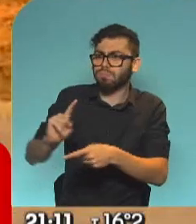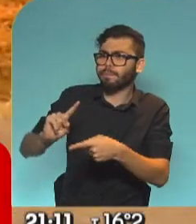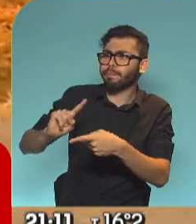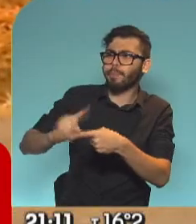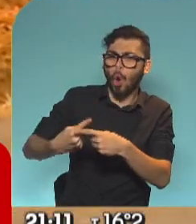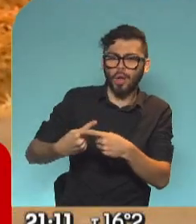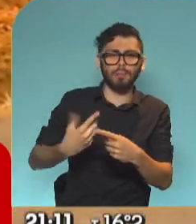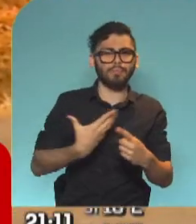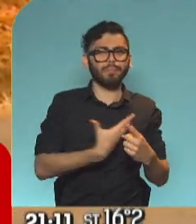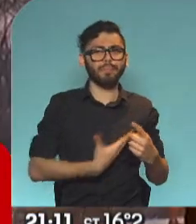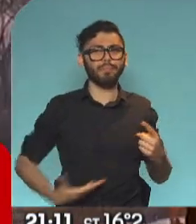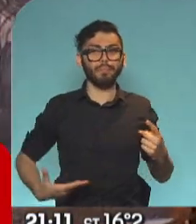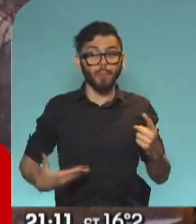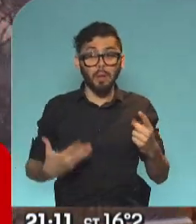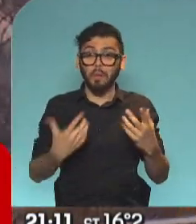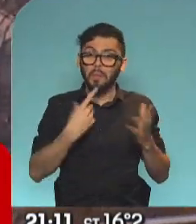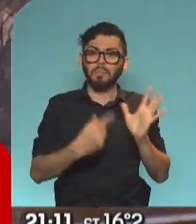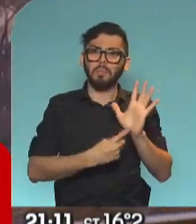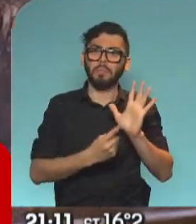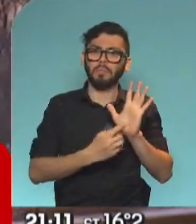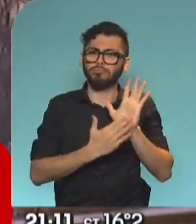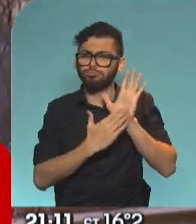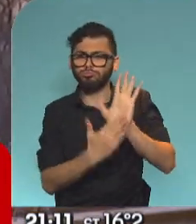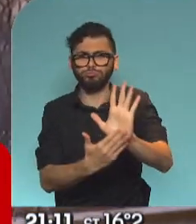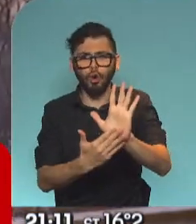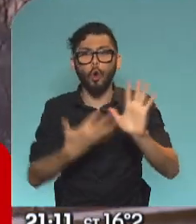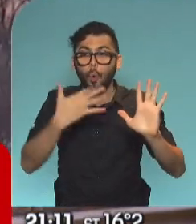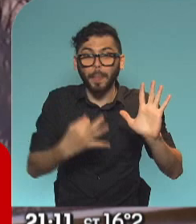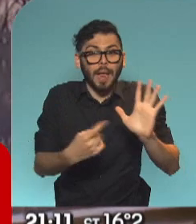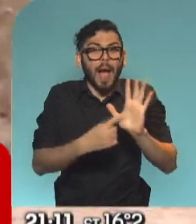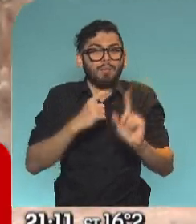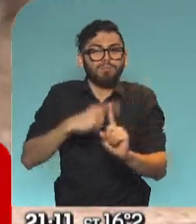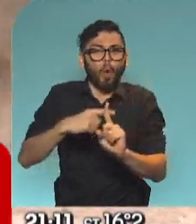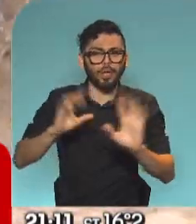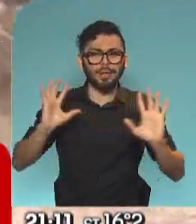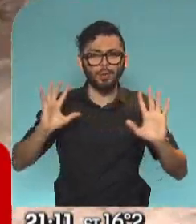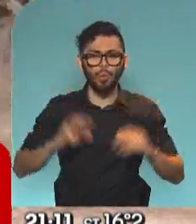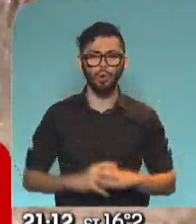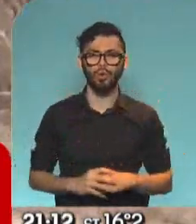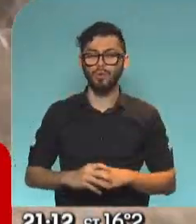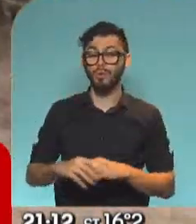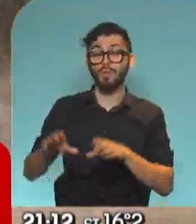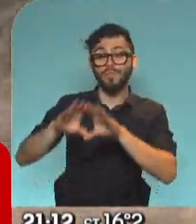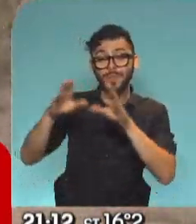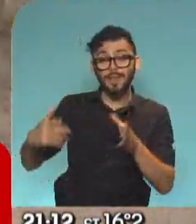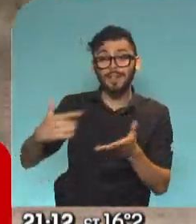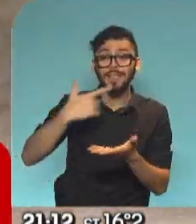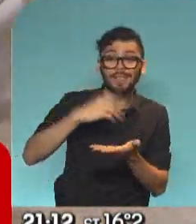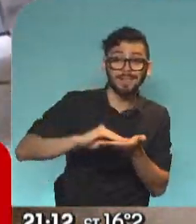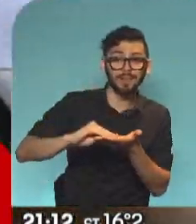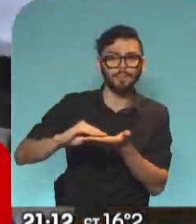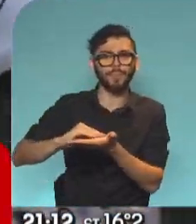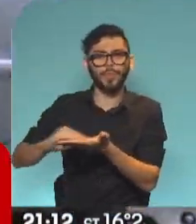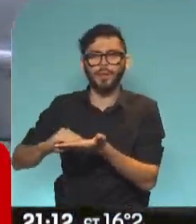ejecutivo de hacerla cumplir, sí, es positivo. Desde la agenda parlamentaria, el objetivo es terminar con la